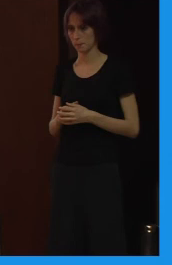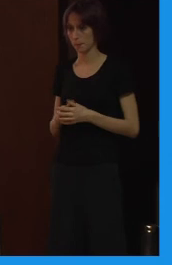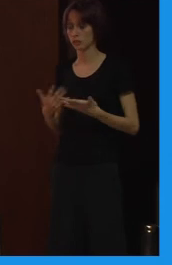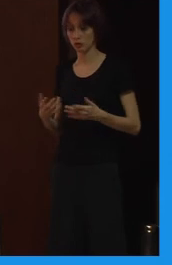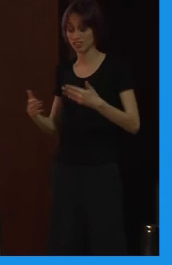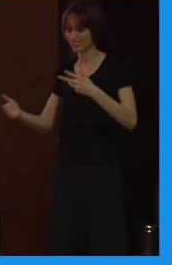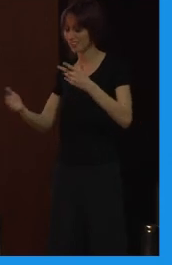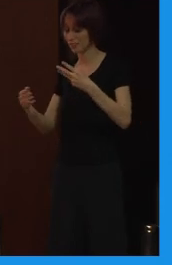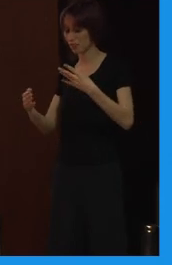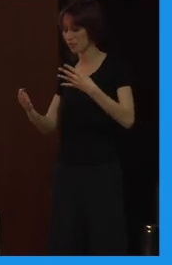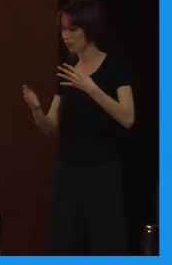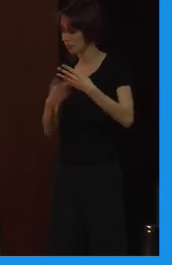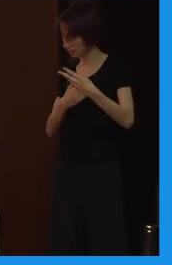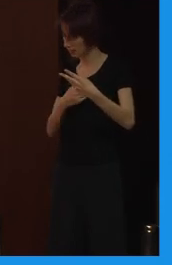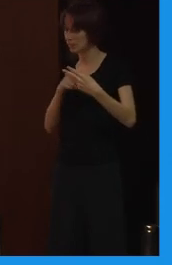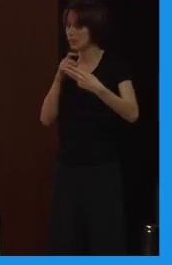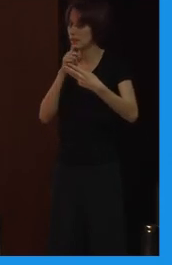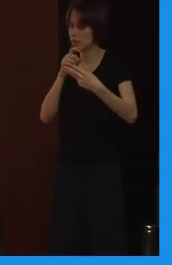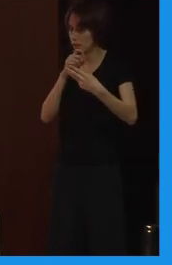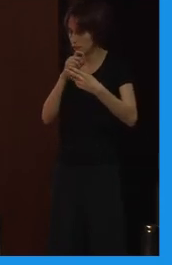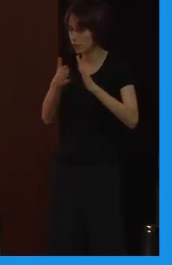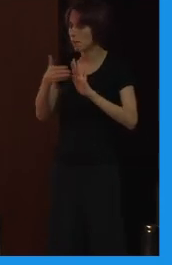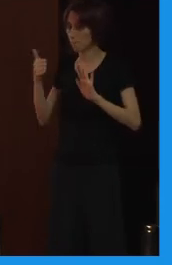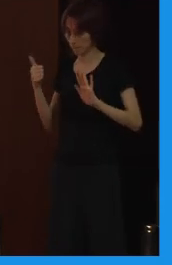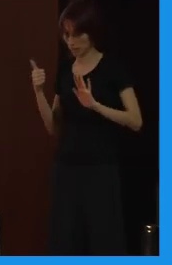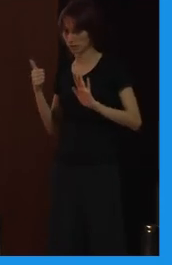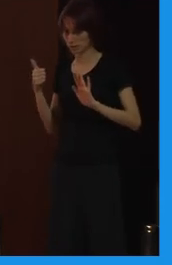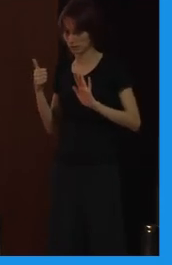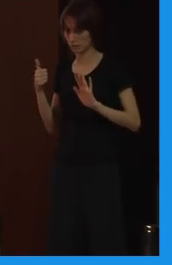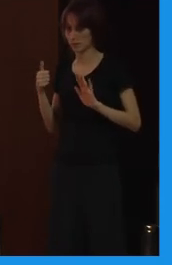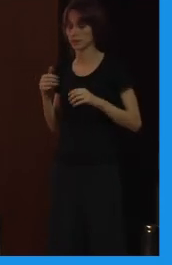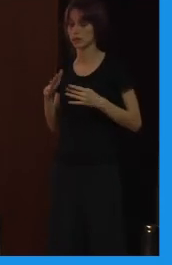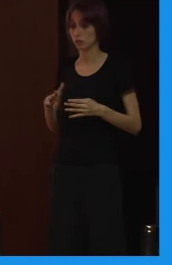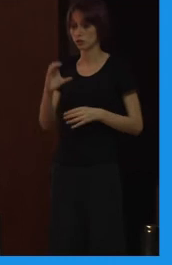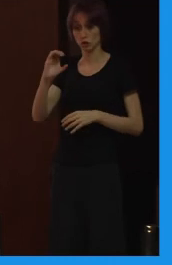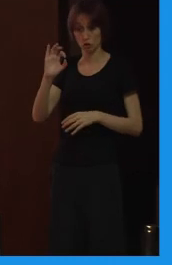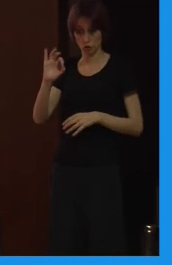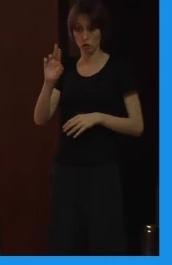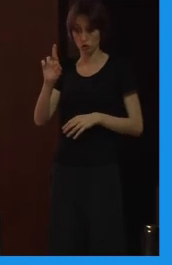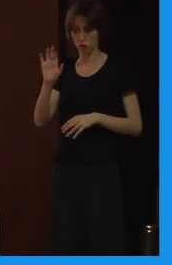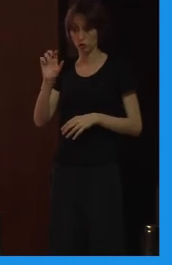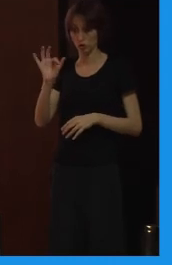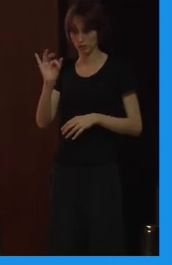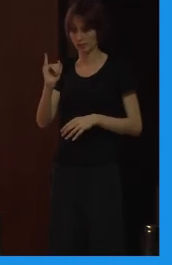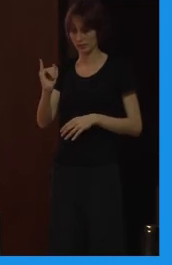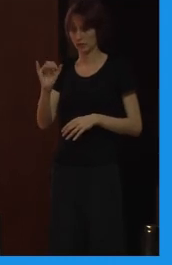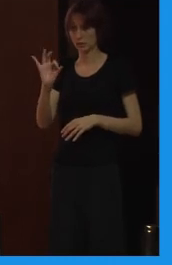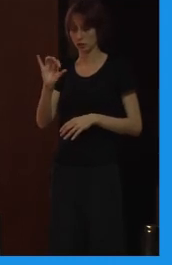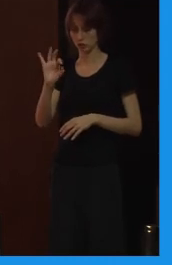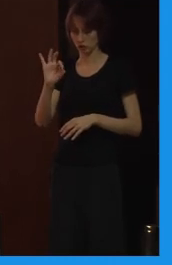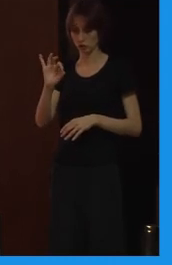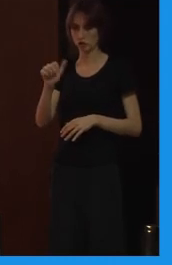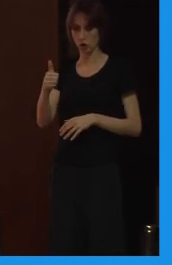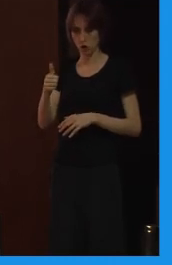GH y es pedir cortisol. Si hubiese un déficit de cortisol también se podría sustituir, aunque yo os digo que es muy